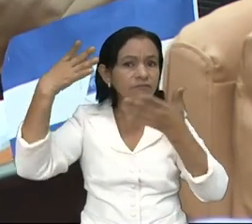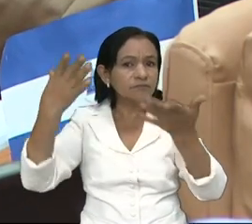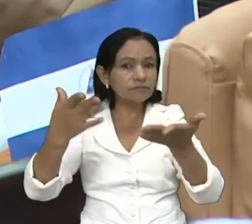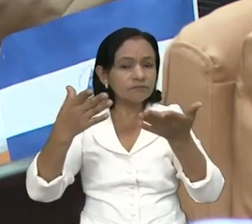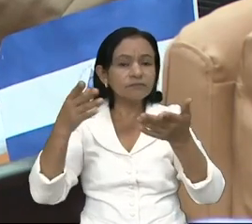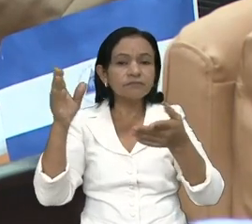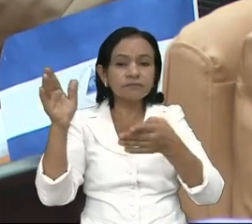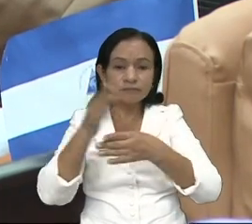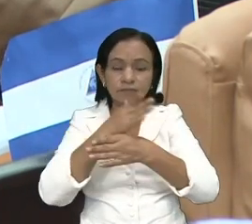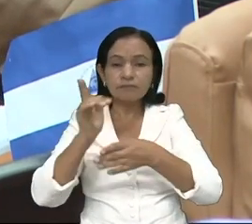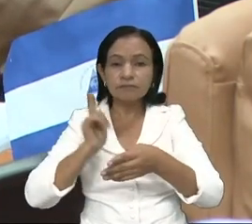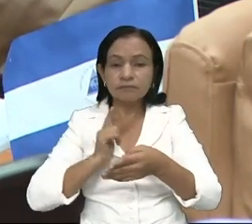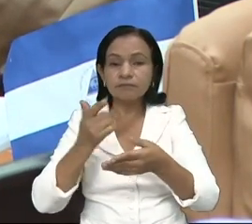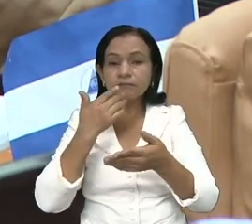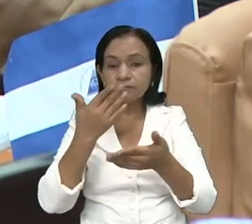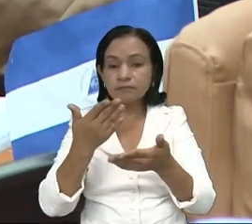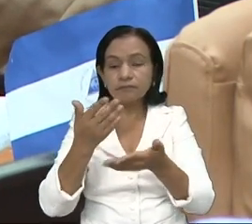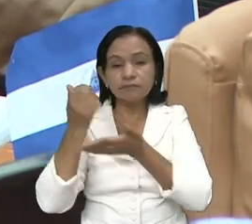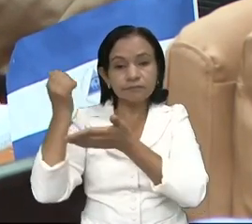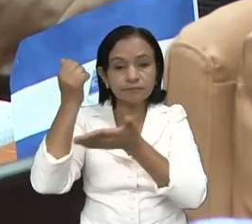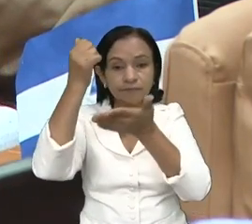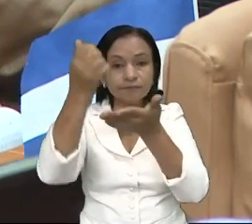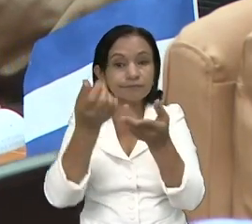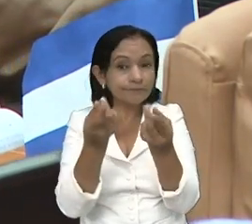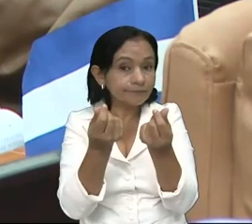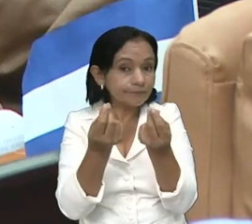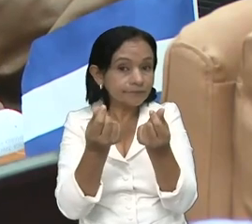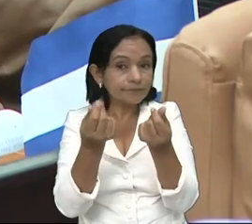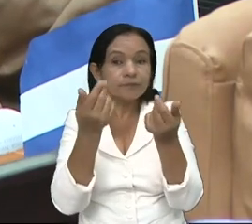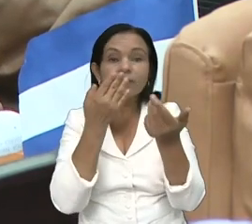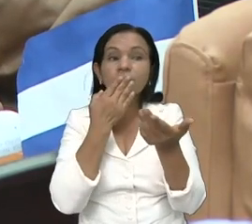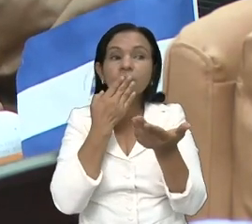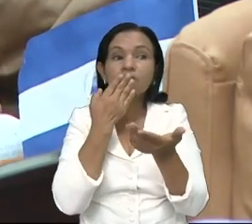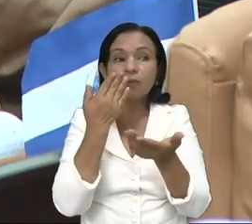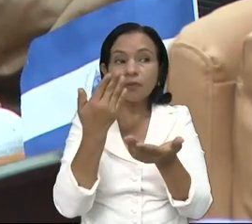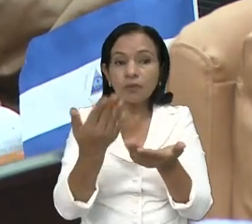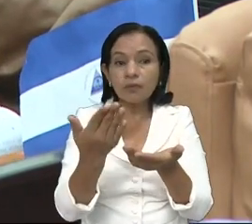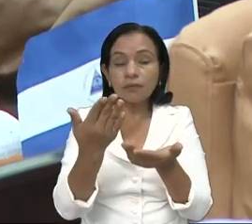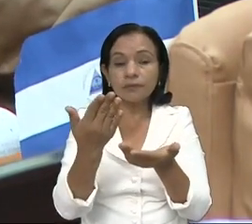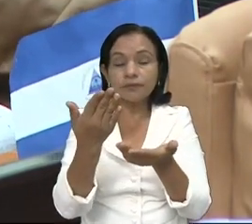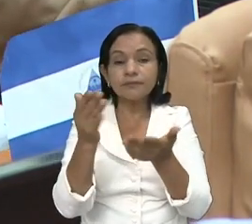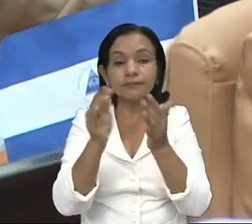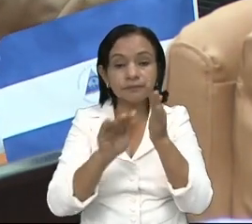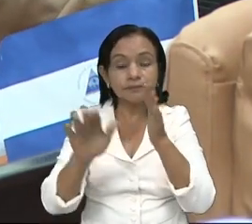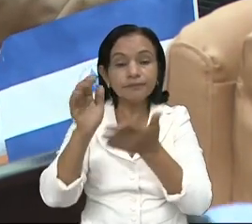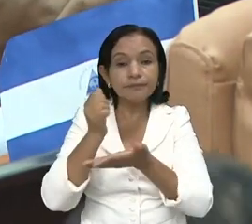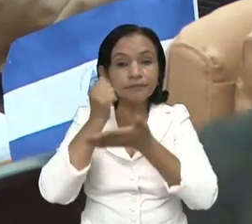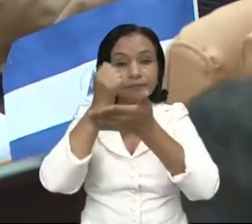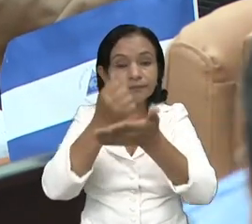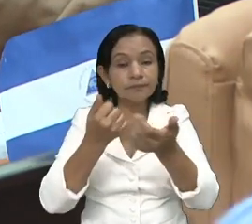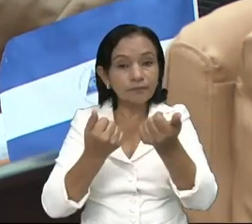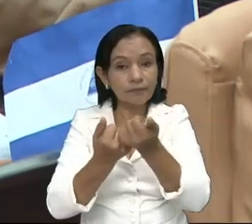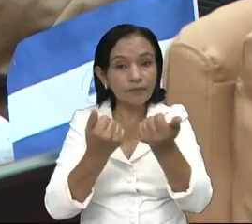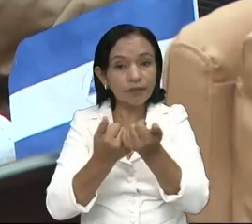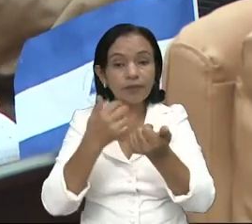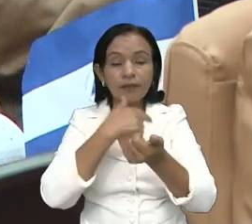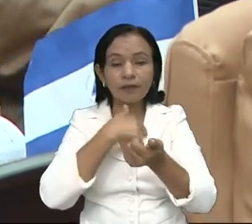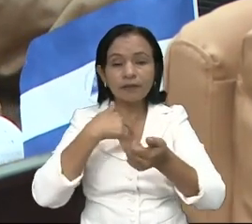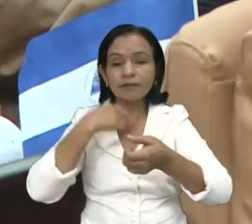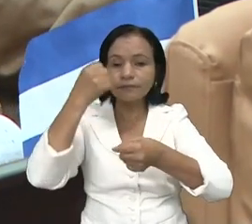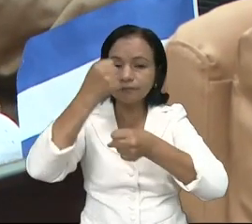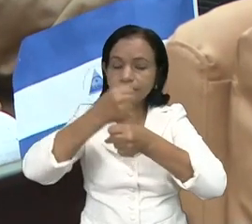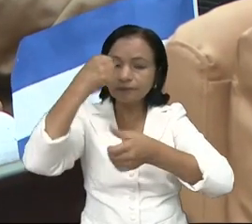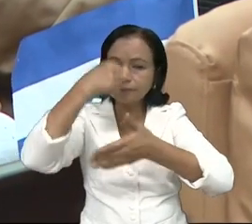los medios y recursos financieros adecuados y adicionales. Se han hecho